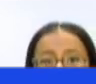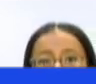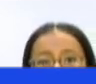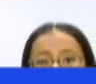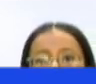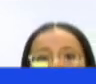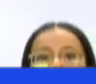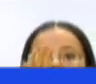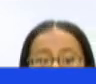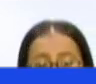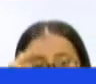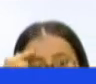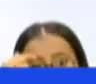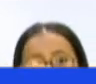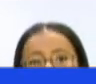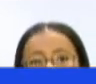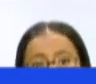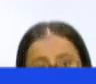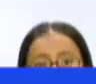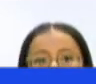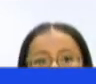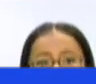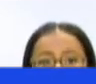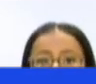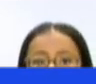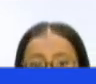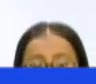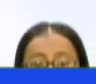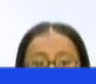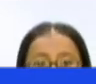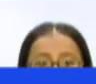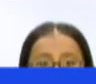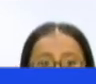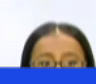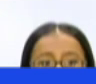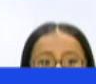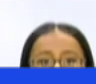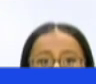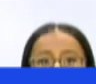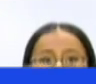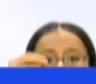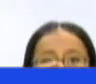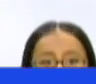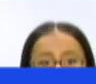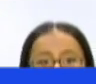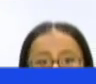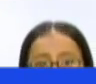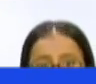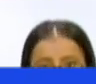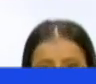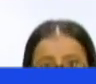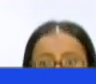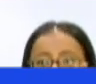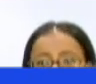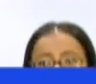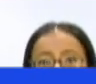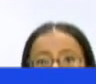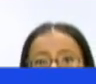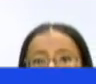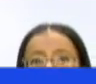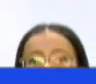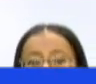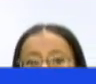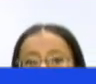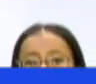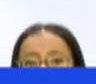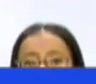para liderar este poder del Estado. Caso registrado con el número